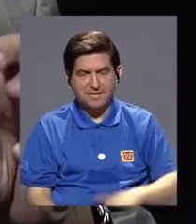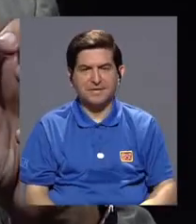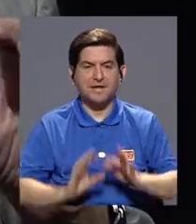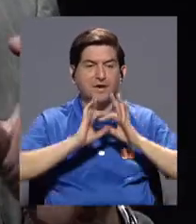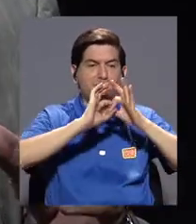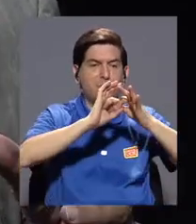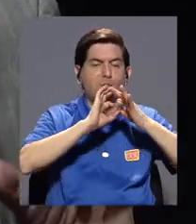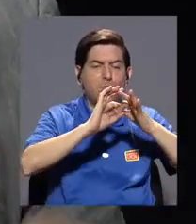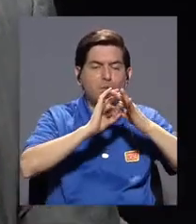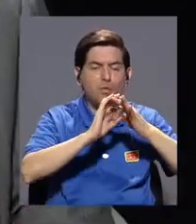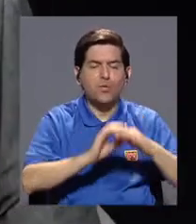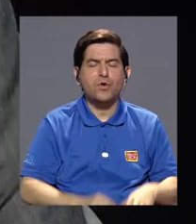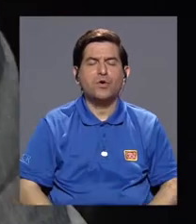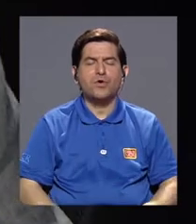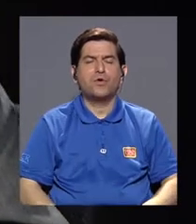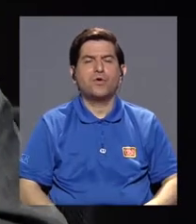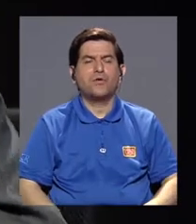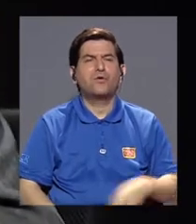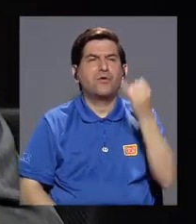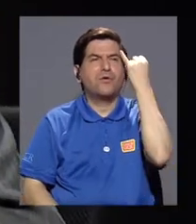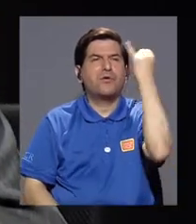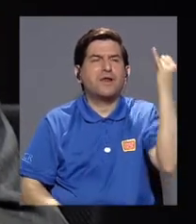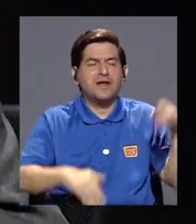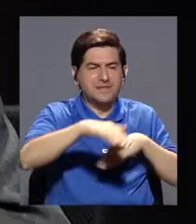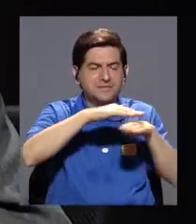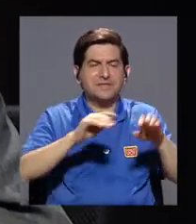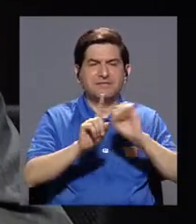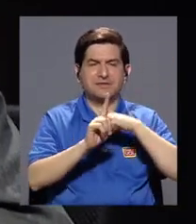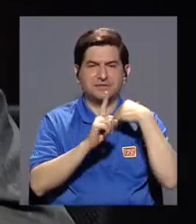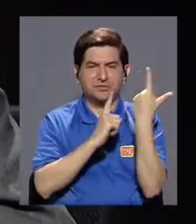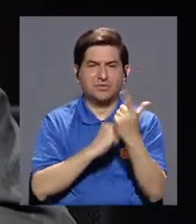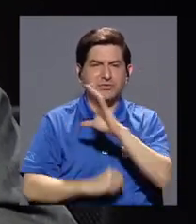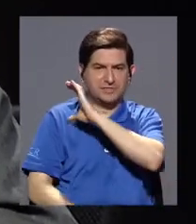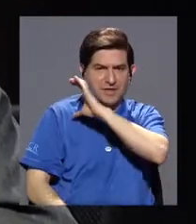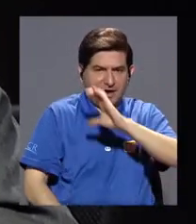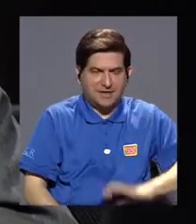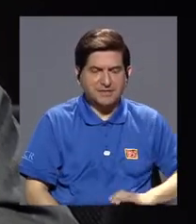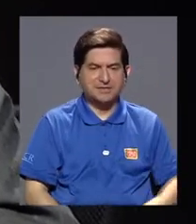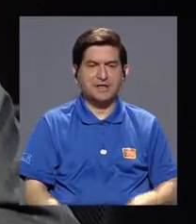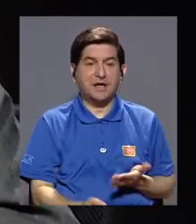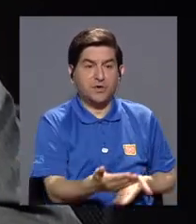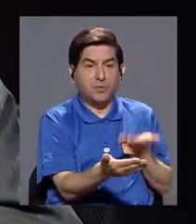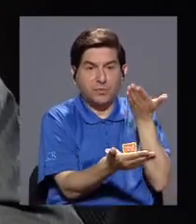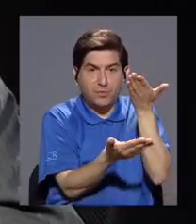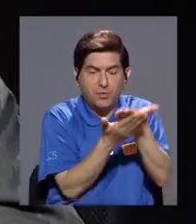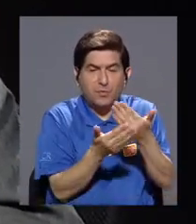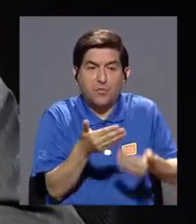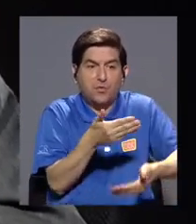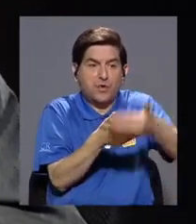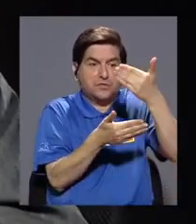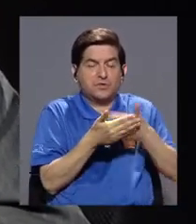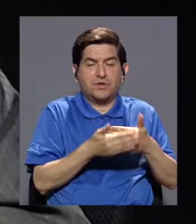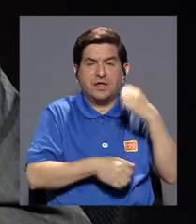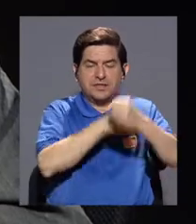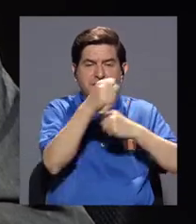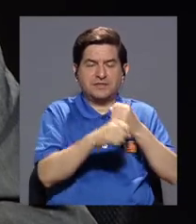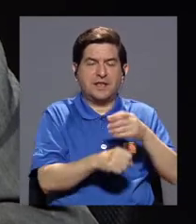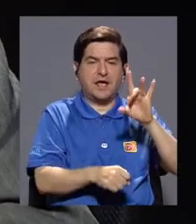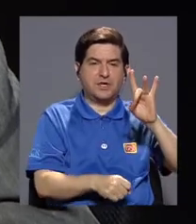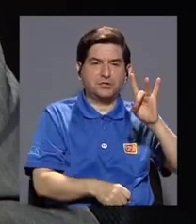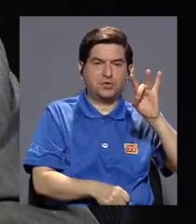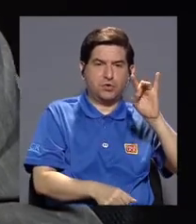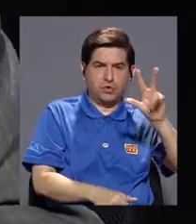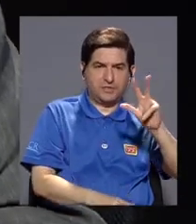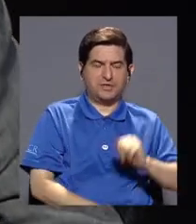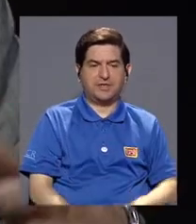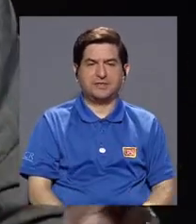el vínculo orgánico con el ideario social cristiano que se había formulado desde antes del 8-3